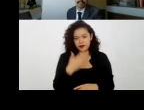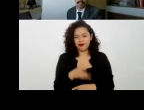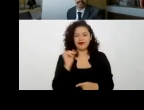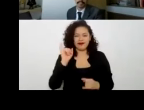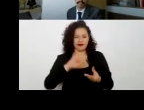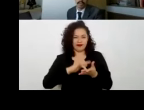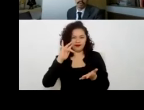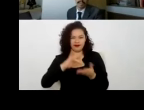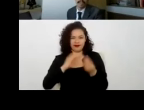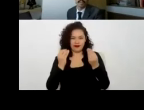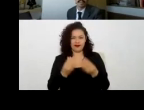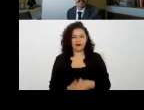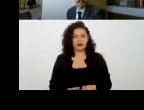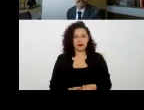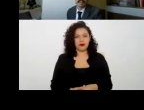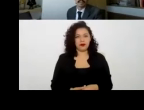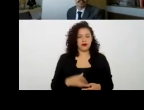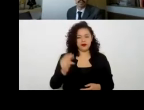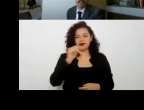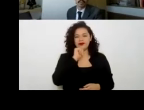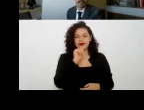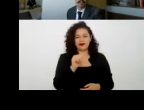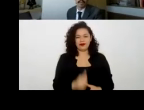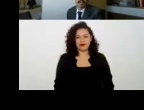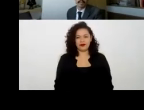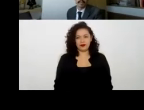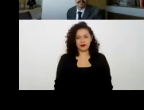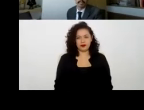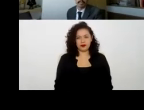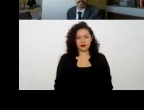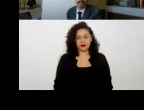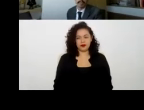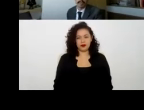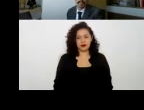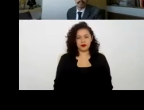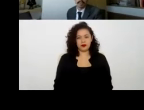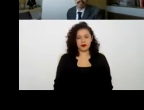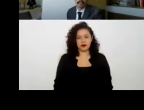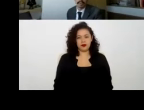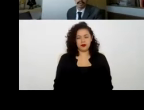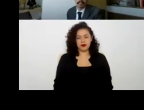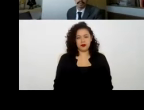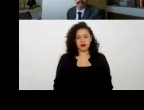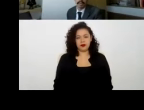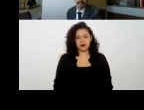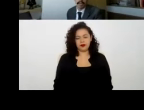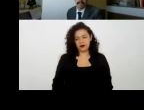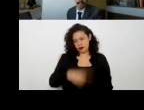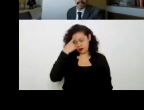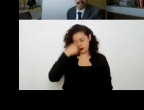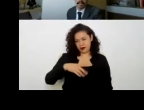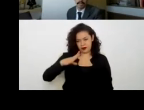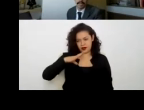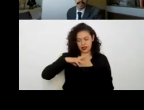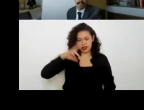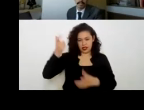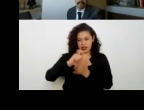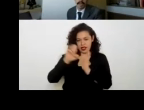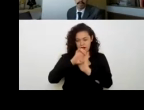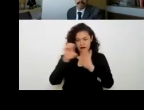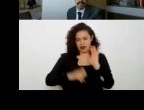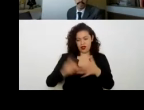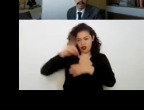gracias. No, ¿de qué? Luego, Norma, ¿podrían poner comentarios sobre la acumulación? Ejemplo, tengo una donante que